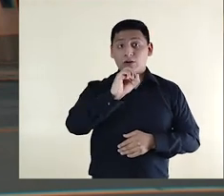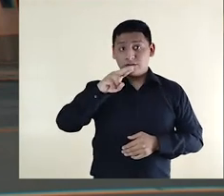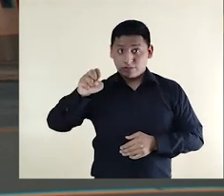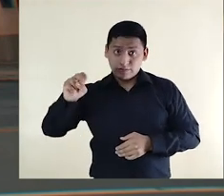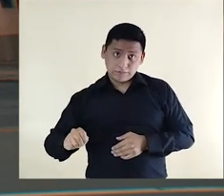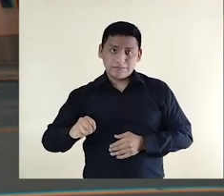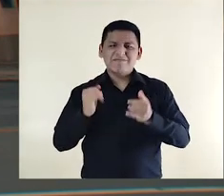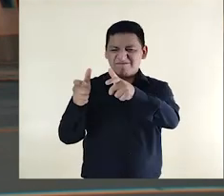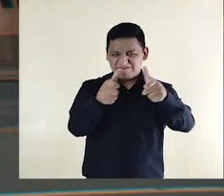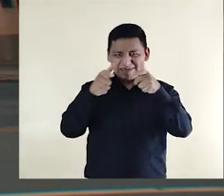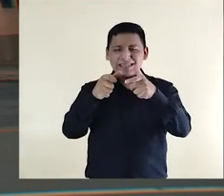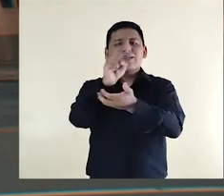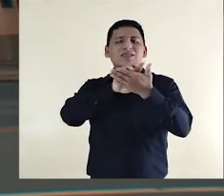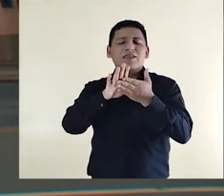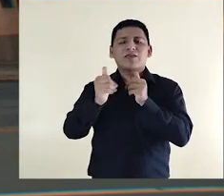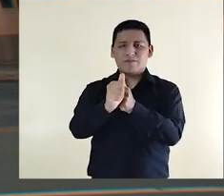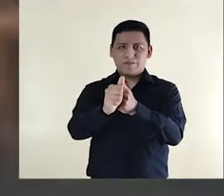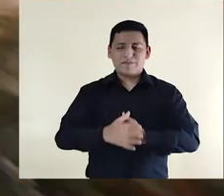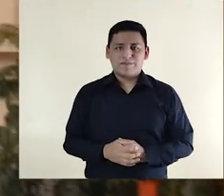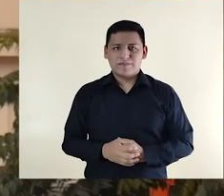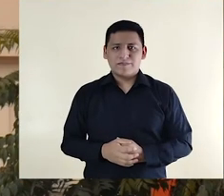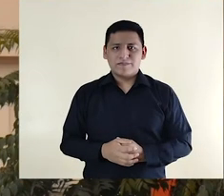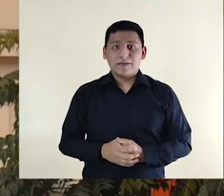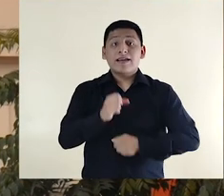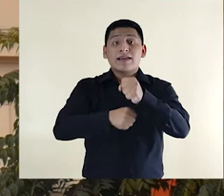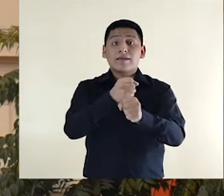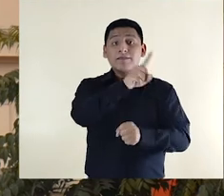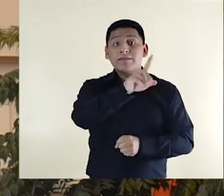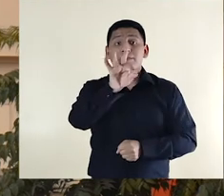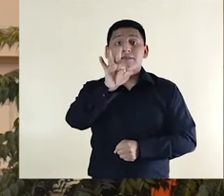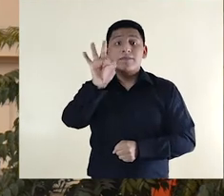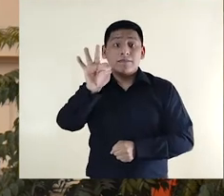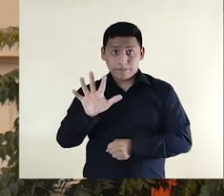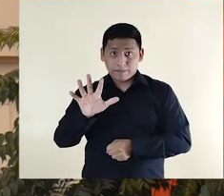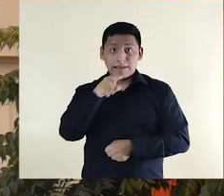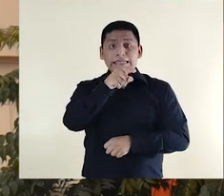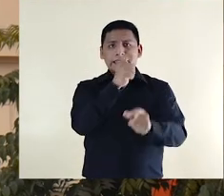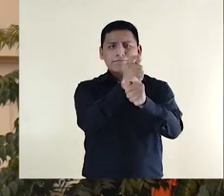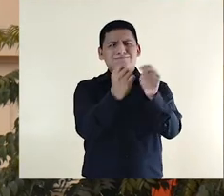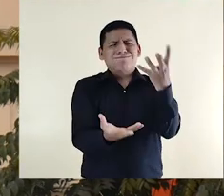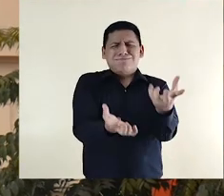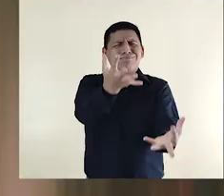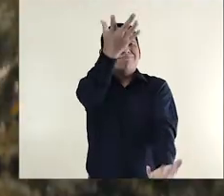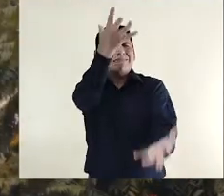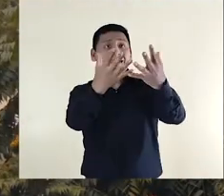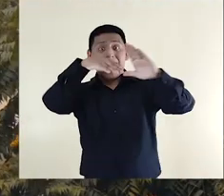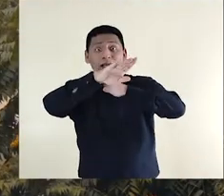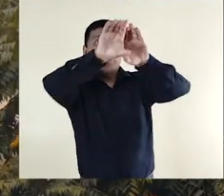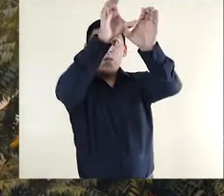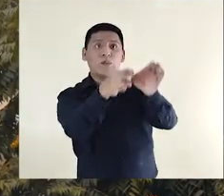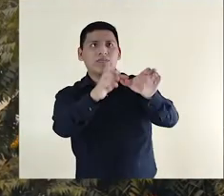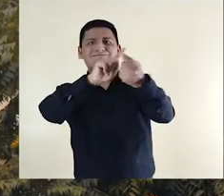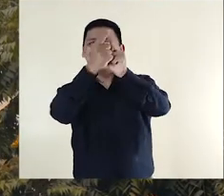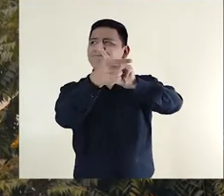y la administran las misioneras de los Santos Apóstoles. En 1995, el templo sufrió un incendio y su